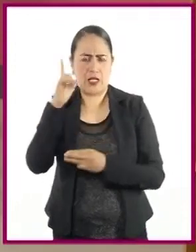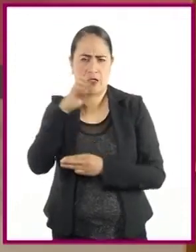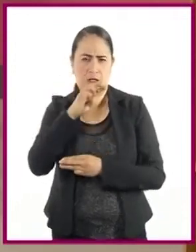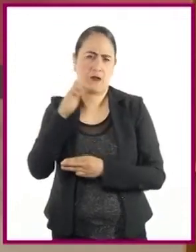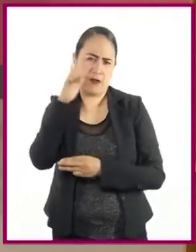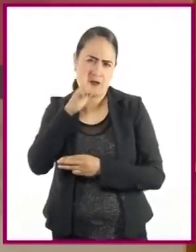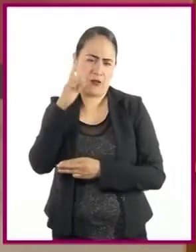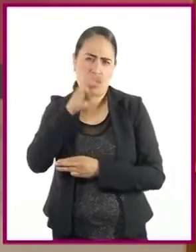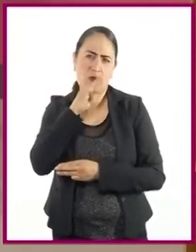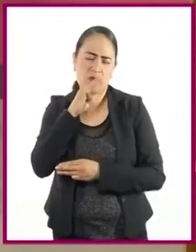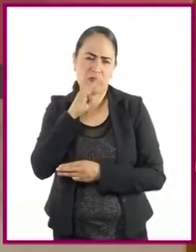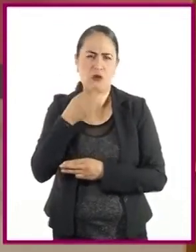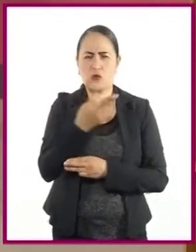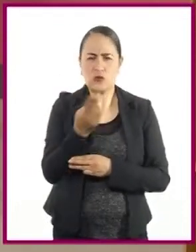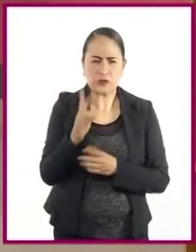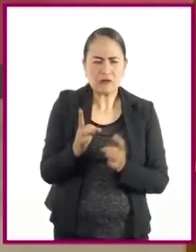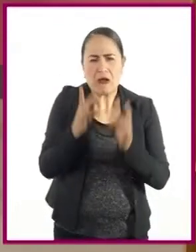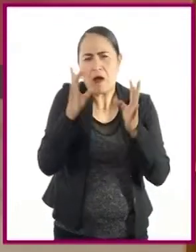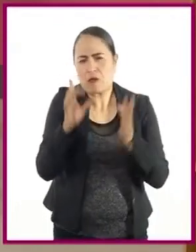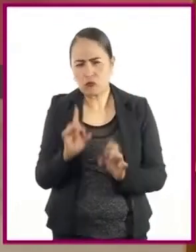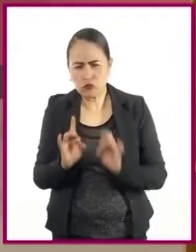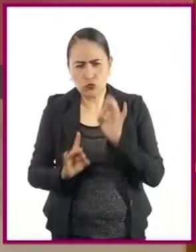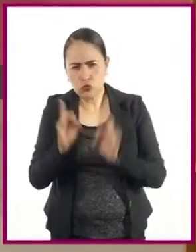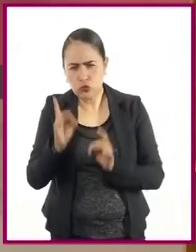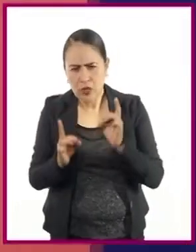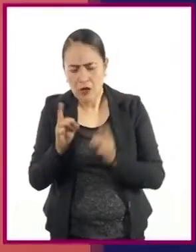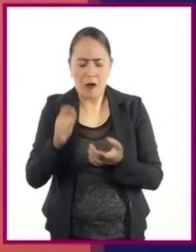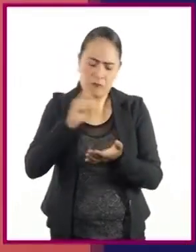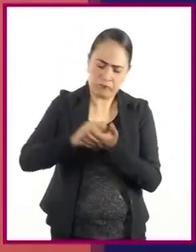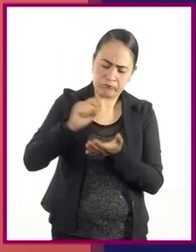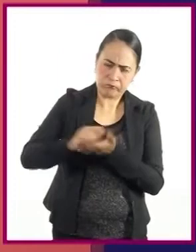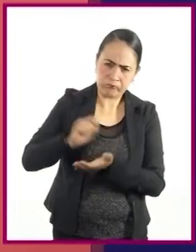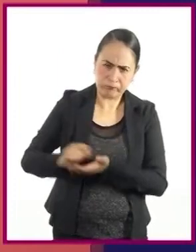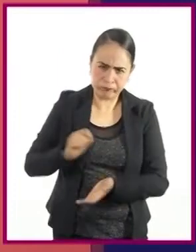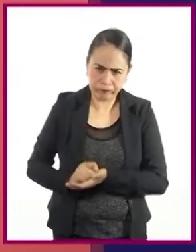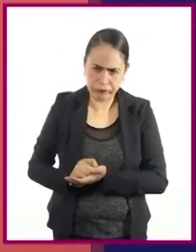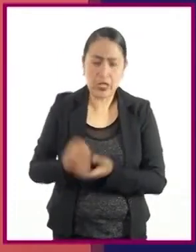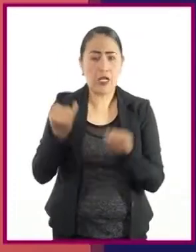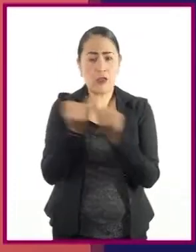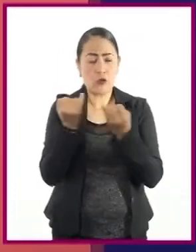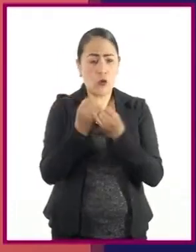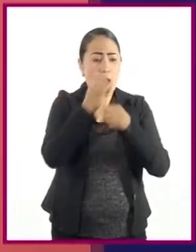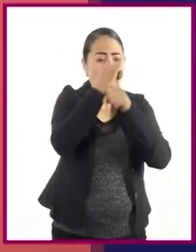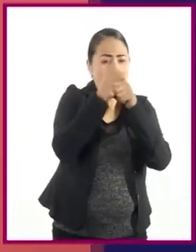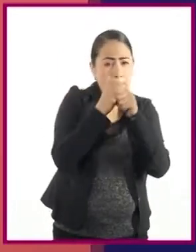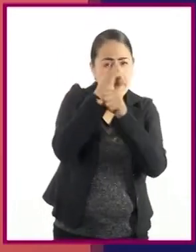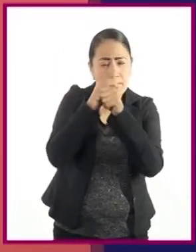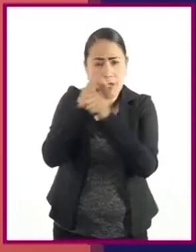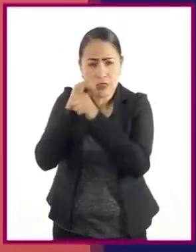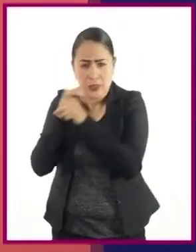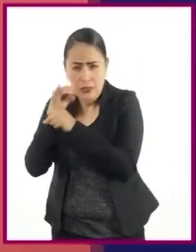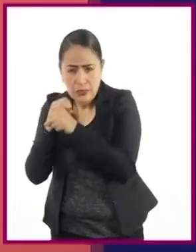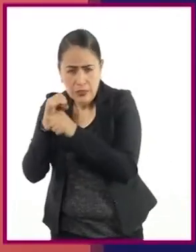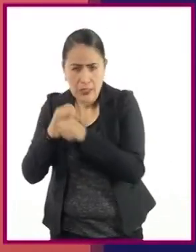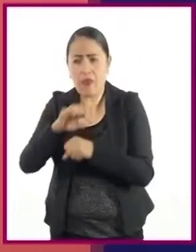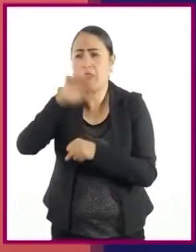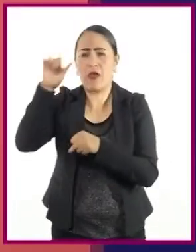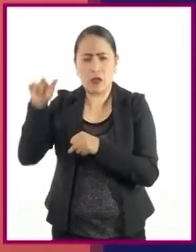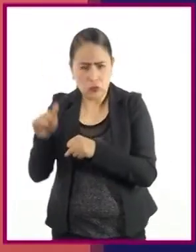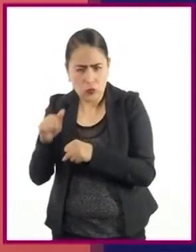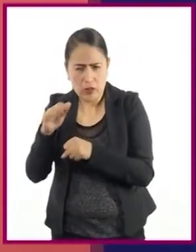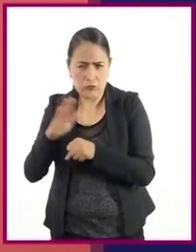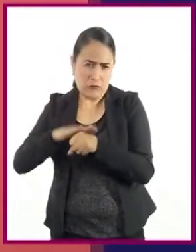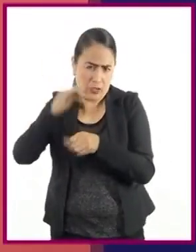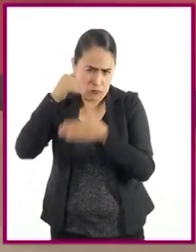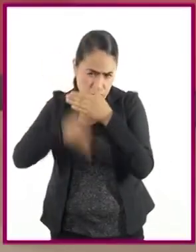que les vayan surgiendo a lo largo de la sesión y las investiguen más tarde o las pregunten a su profesora